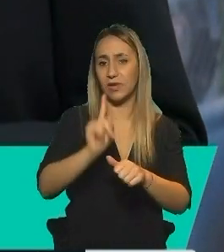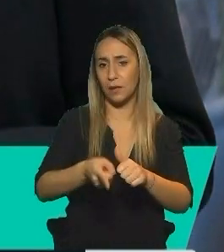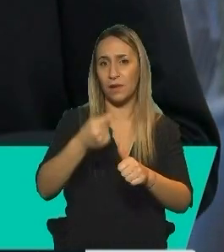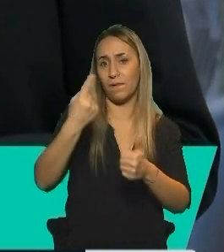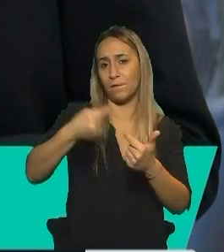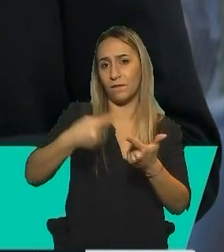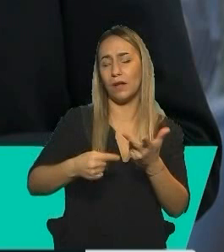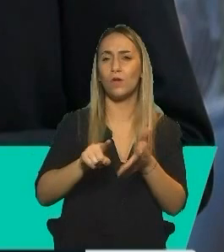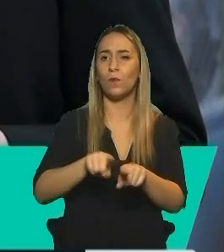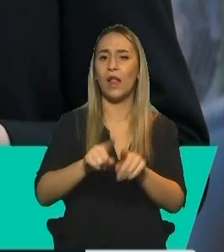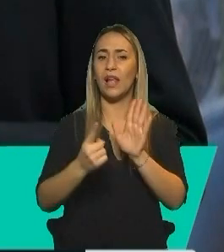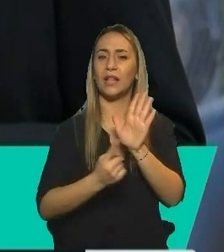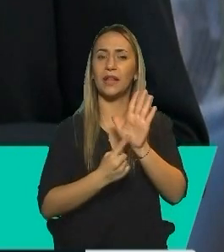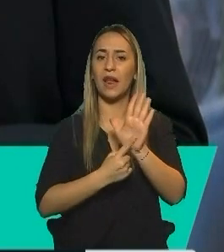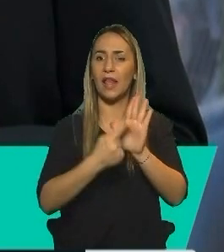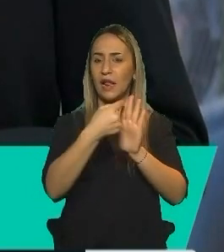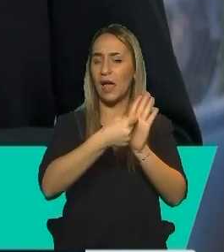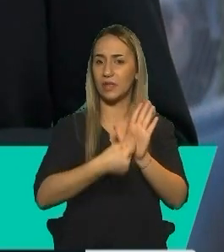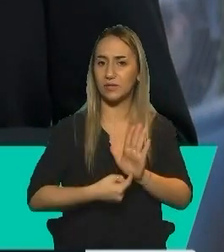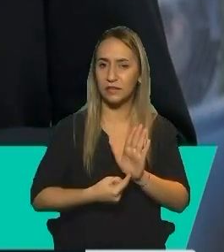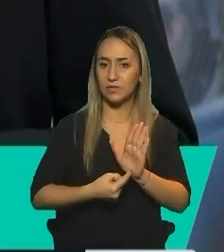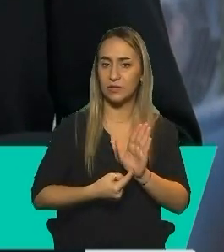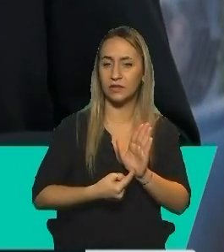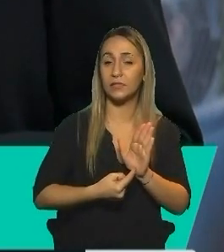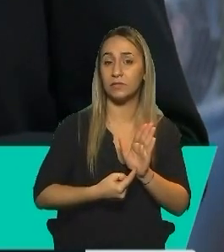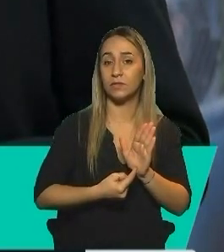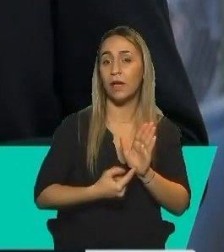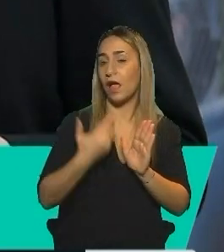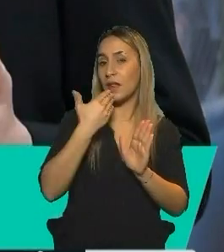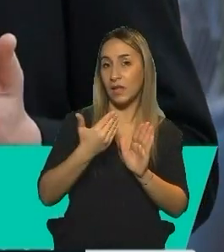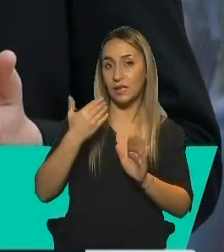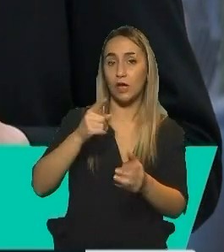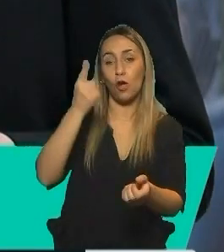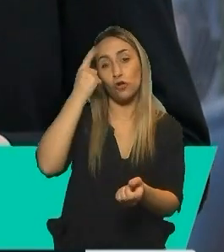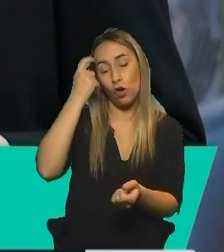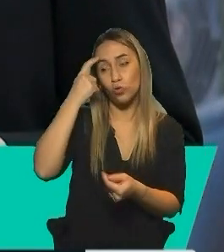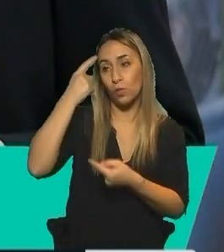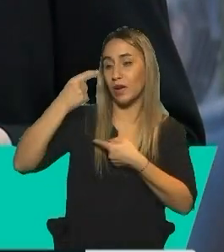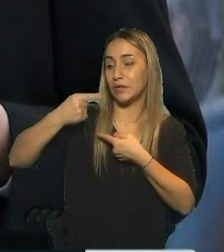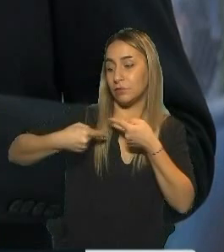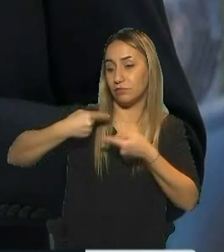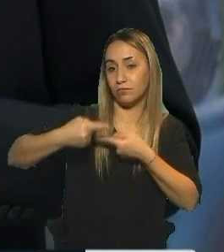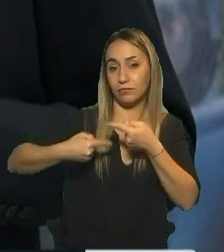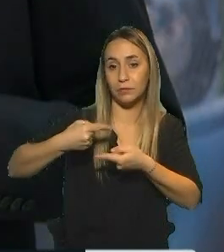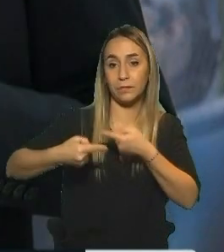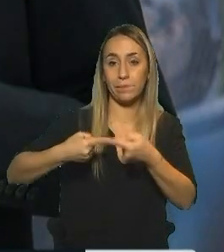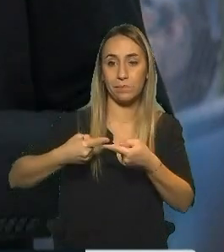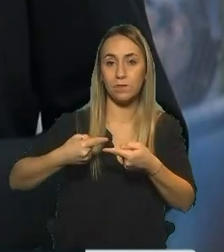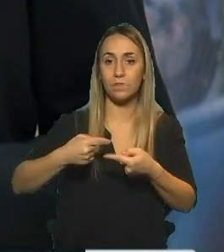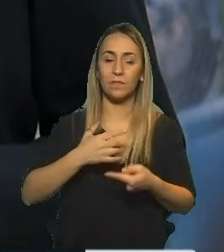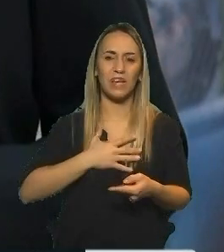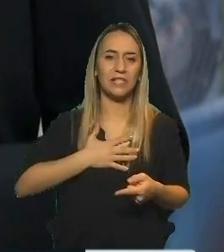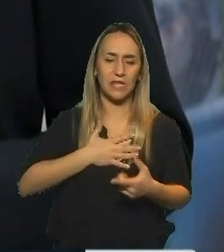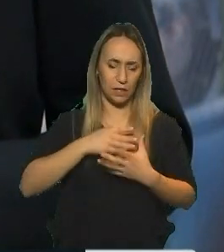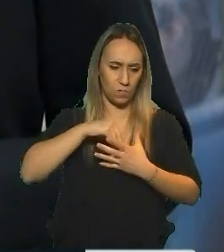diferentes reglas que nos permiten, por medio de las costumbres superficiales, sentir en